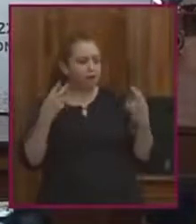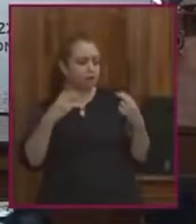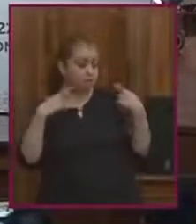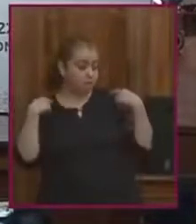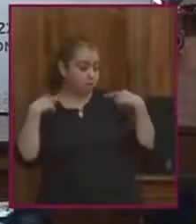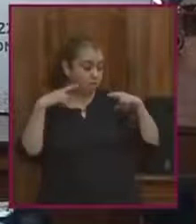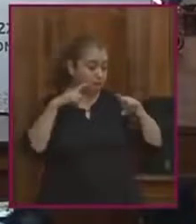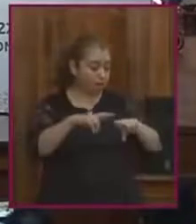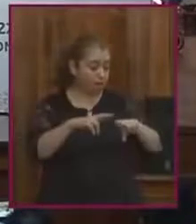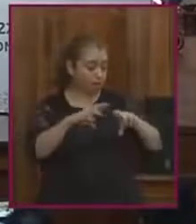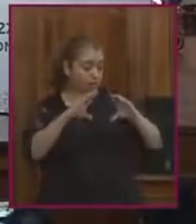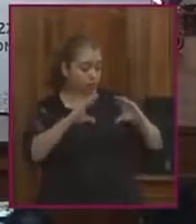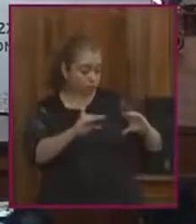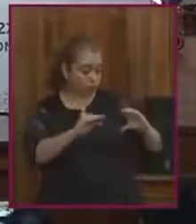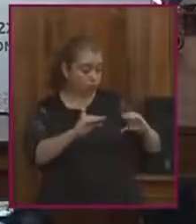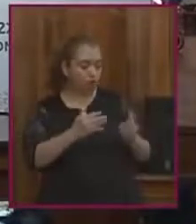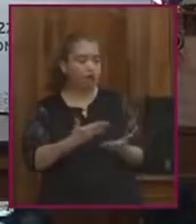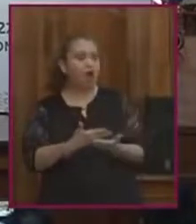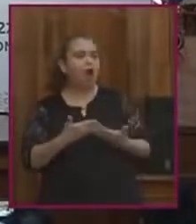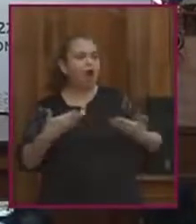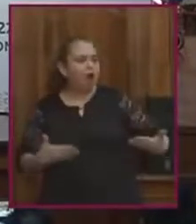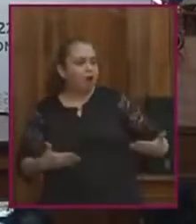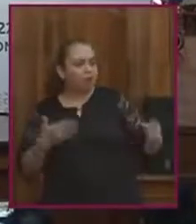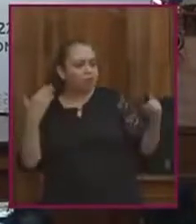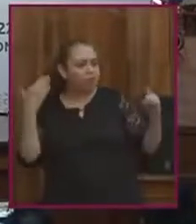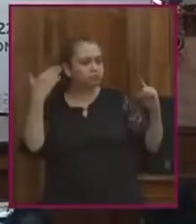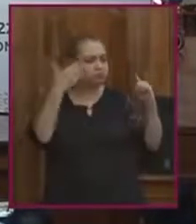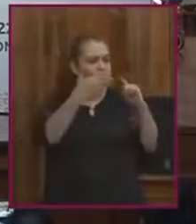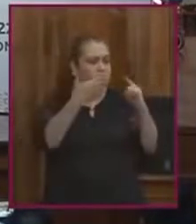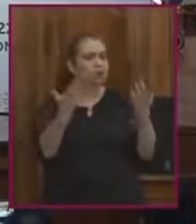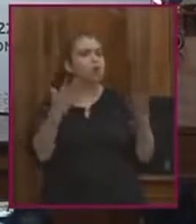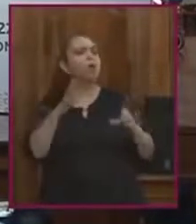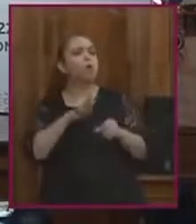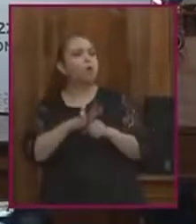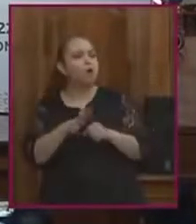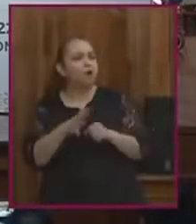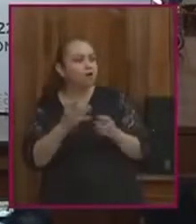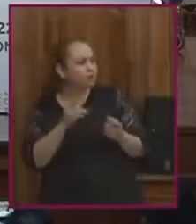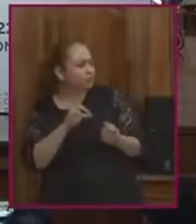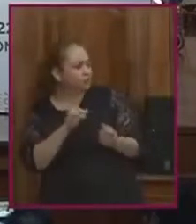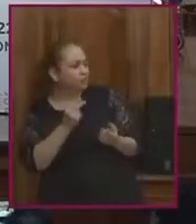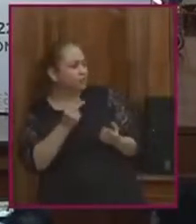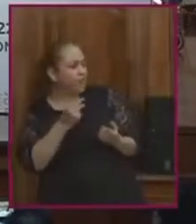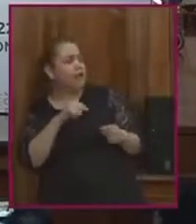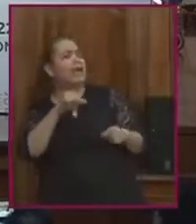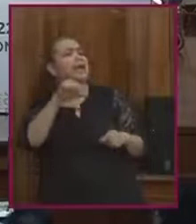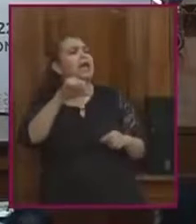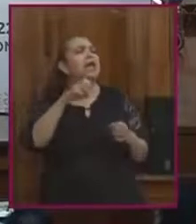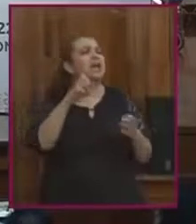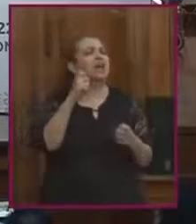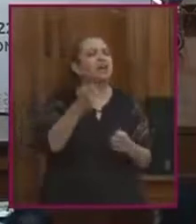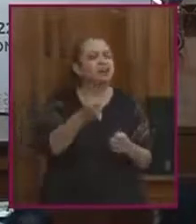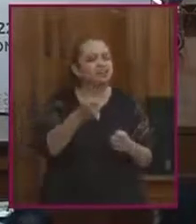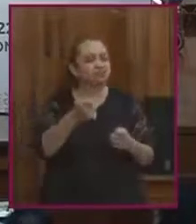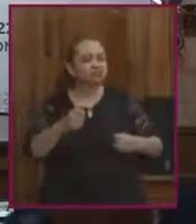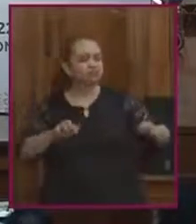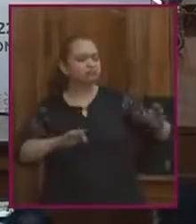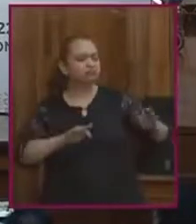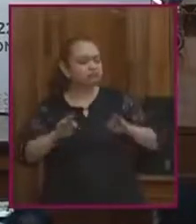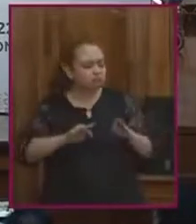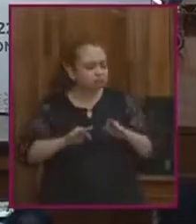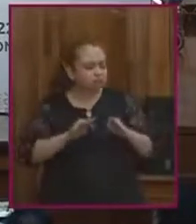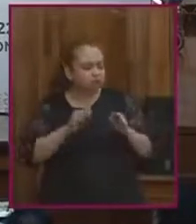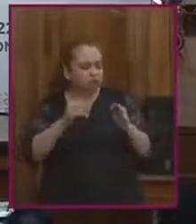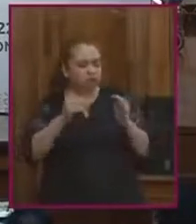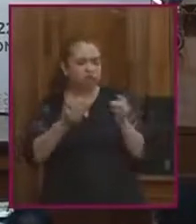esto es que no estamos abordando el desafío a partir de cosas aisladas. Es un trabajo estructural y es un trabajo